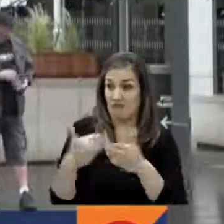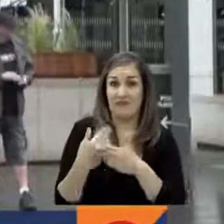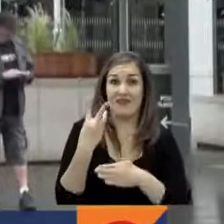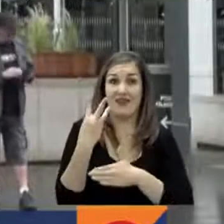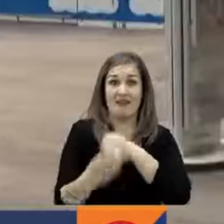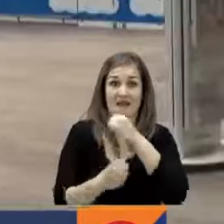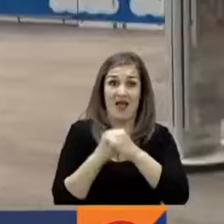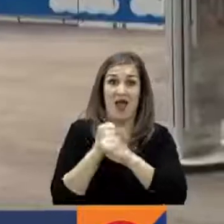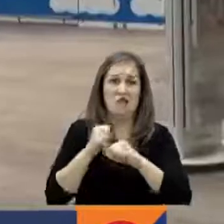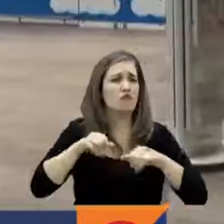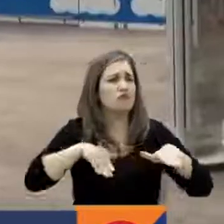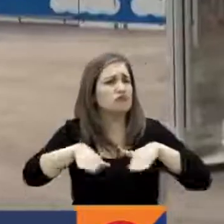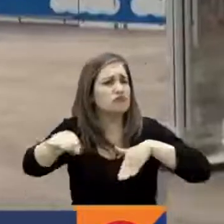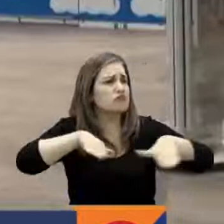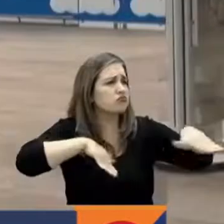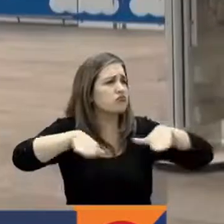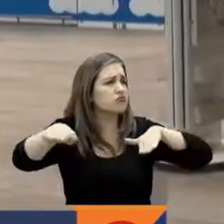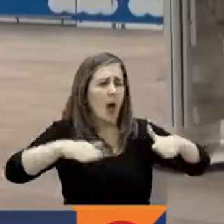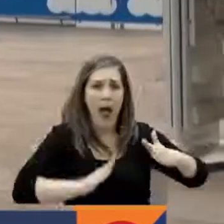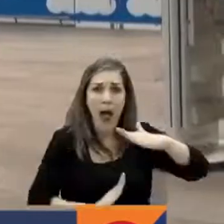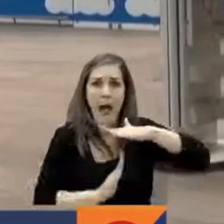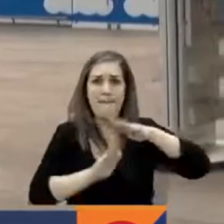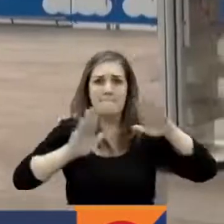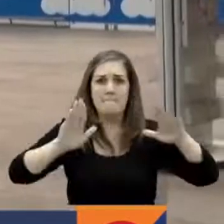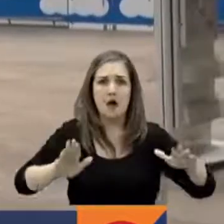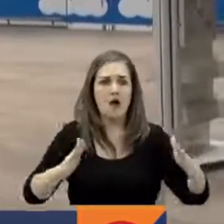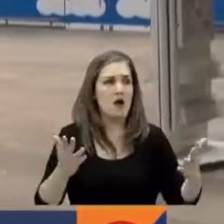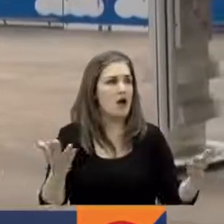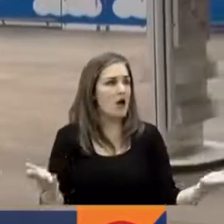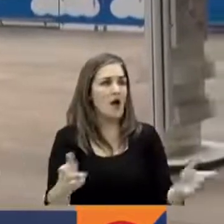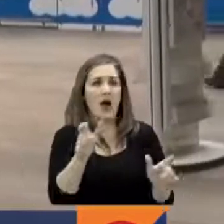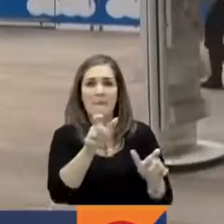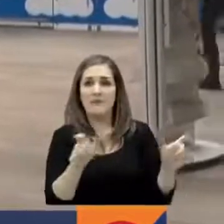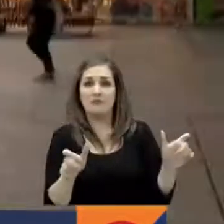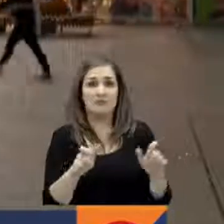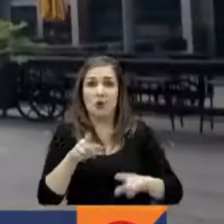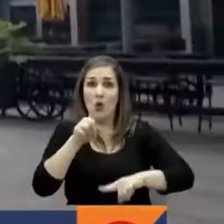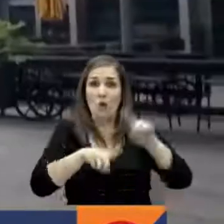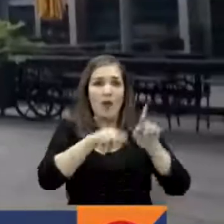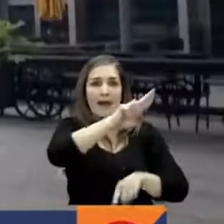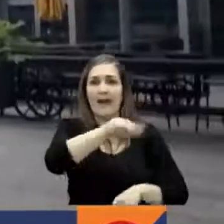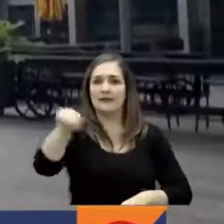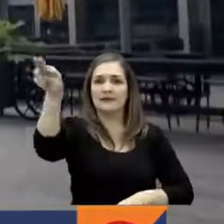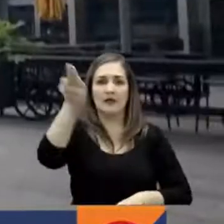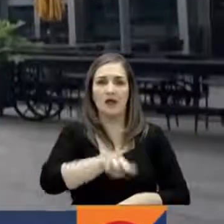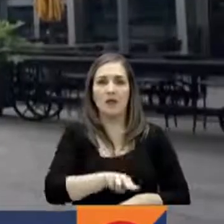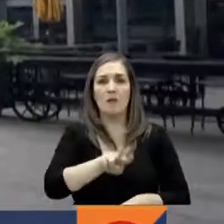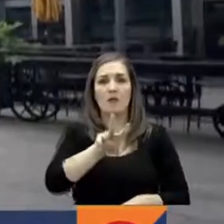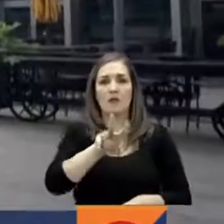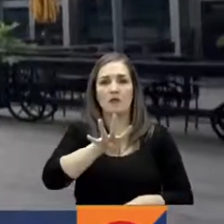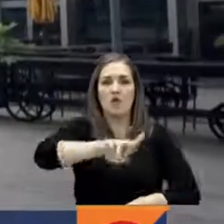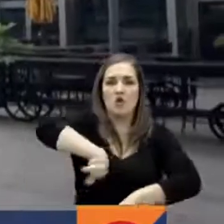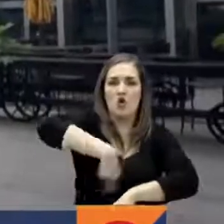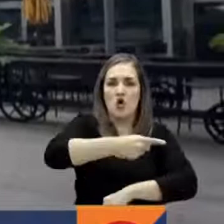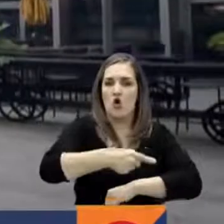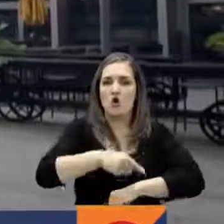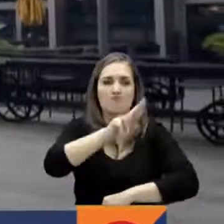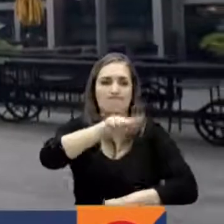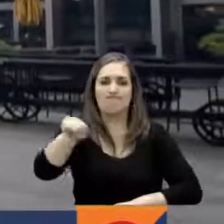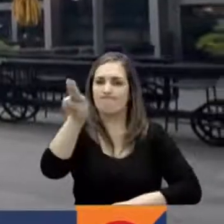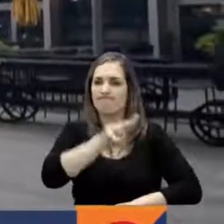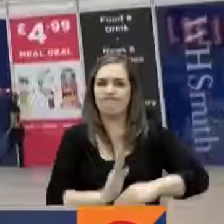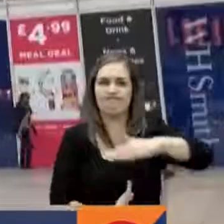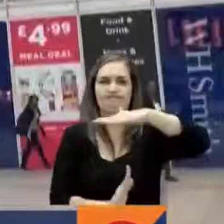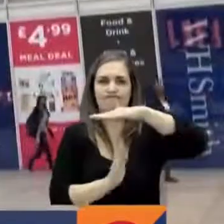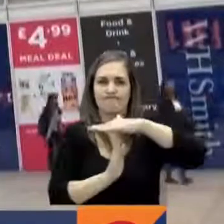4/5 partes de los servicios de pasajeros en todo el país quedaron cancelados con el cese de 24 horas en las actividades de